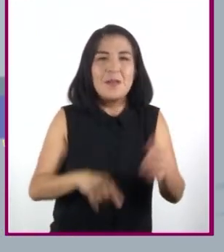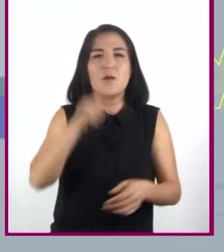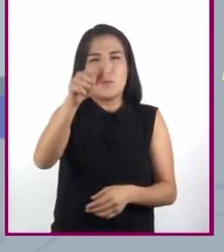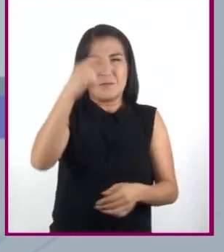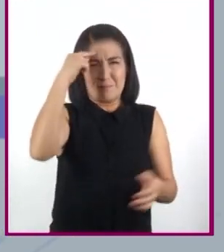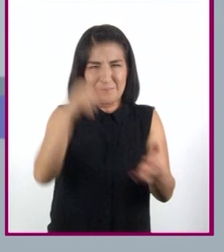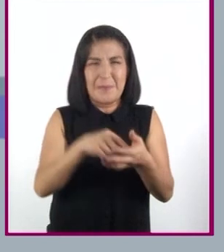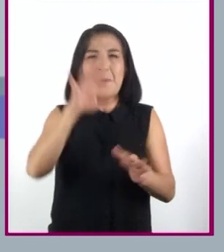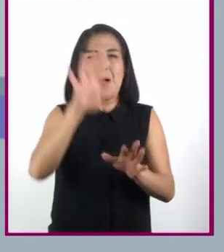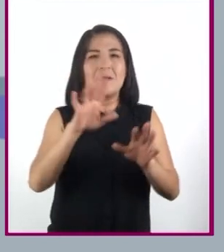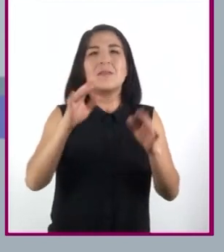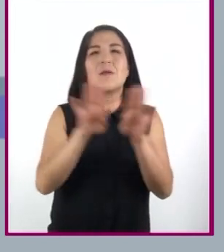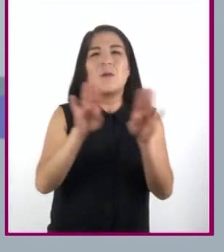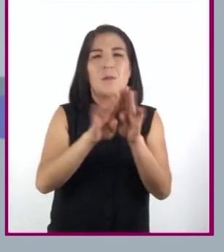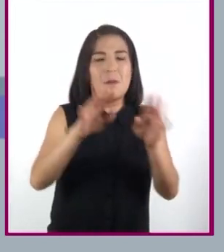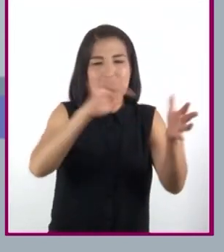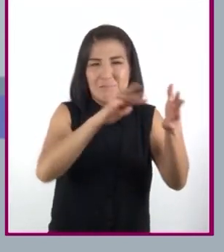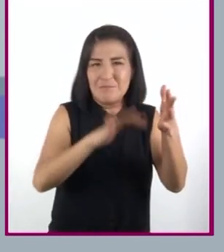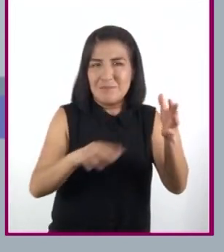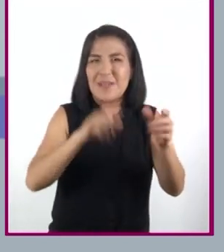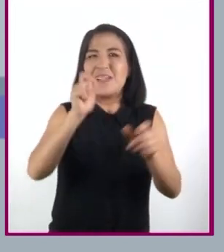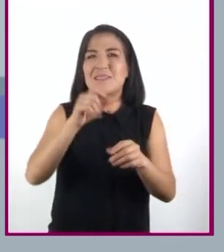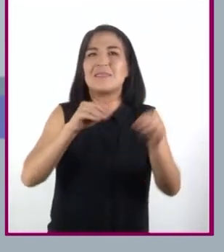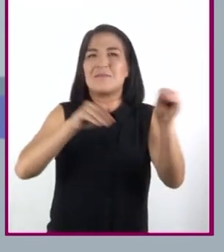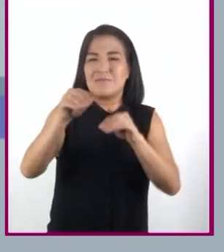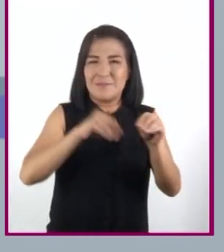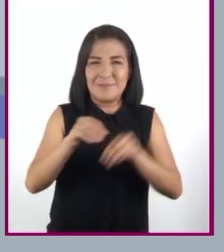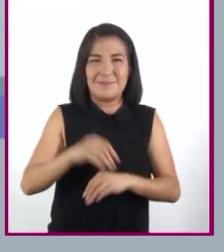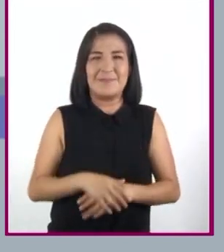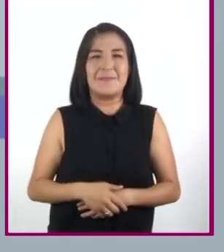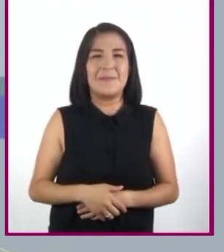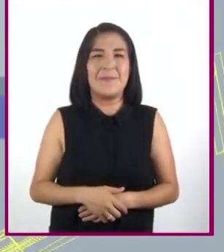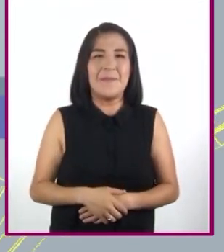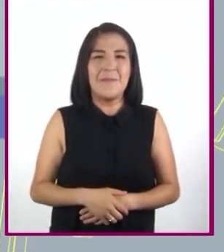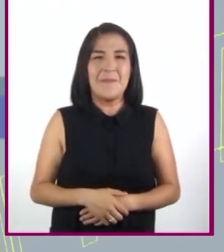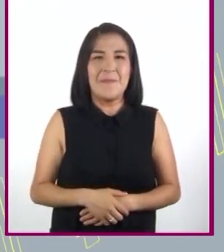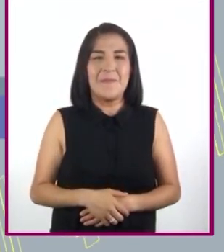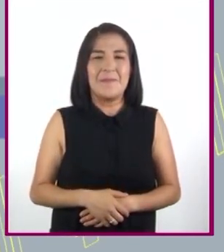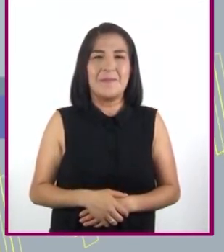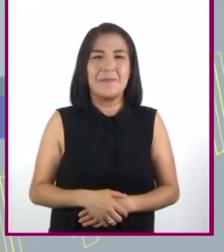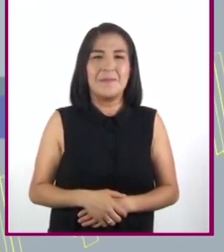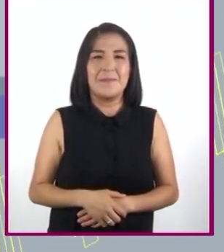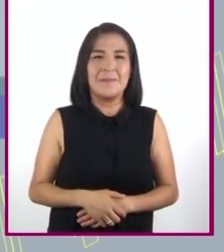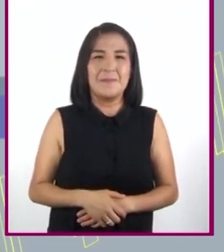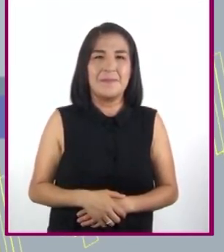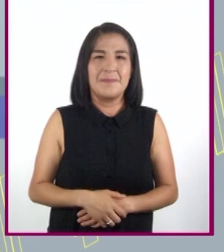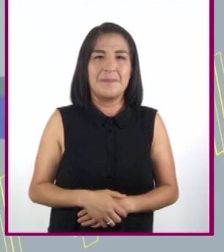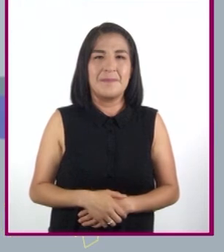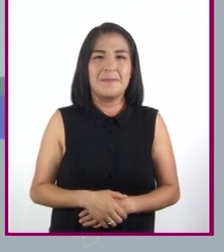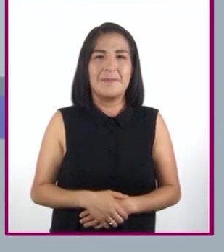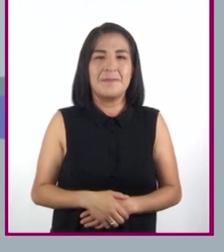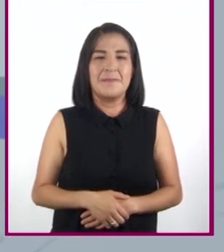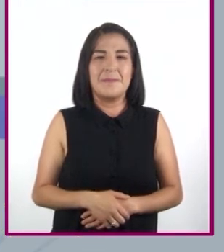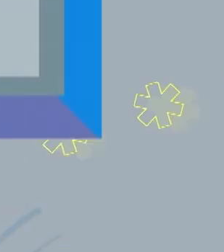movimiento literario? ¿Por qué?